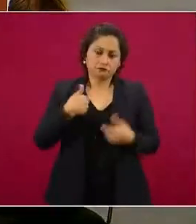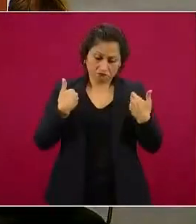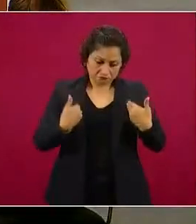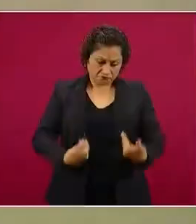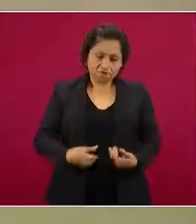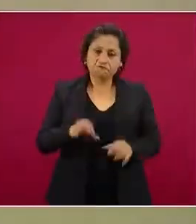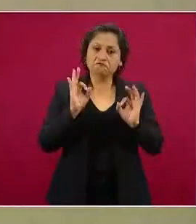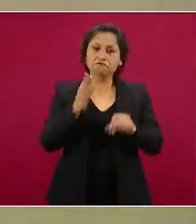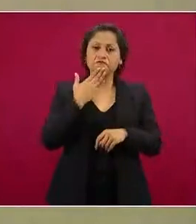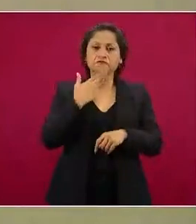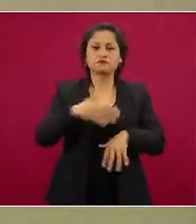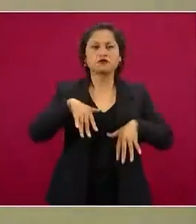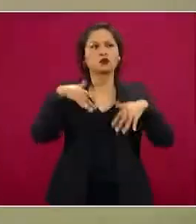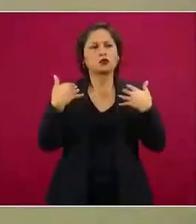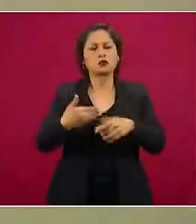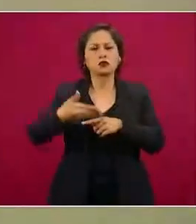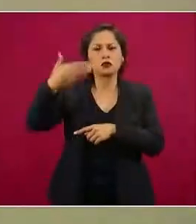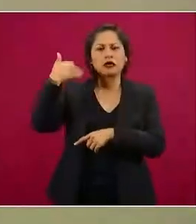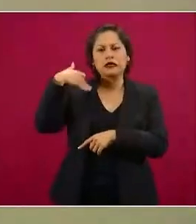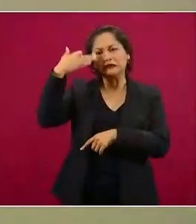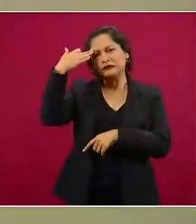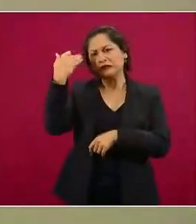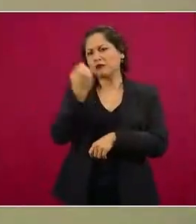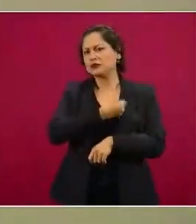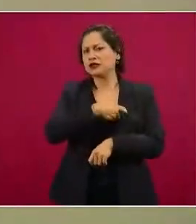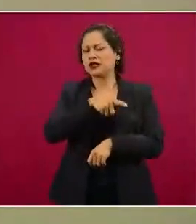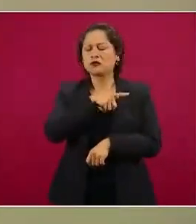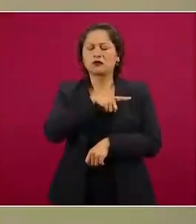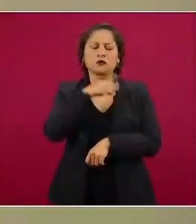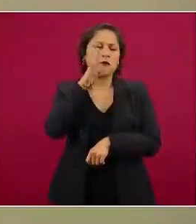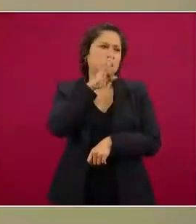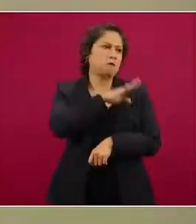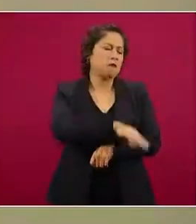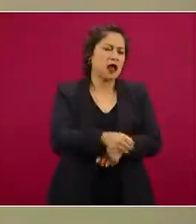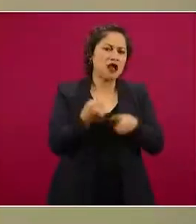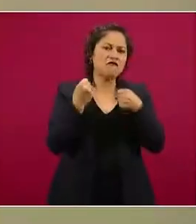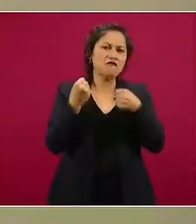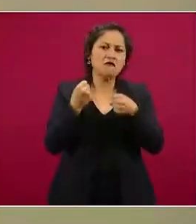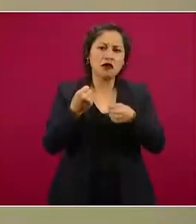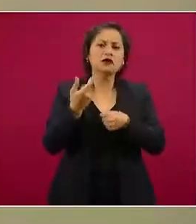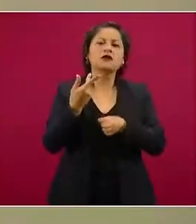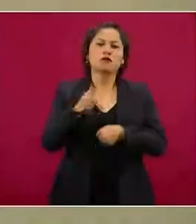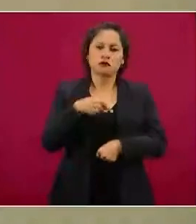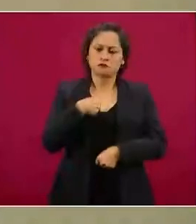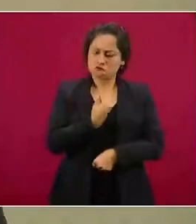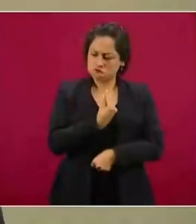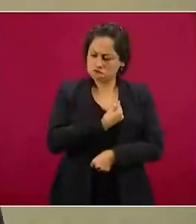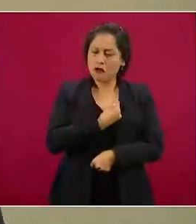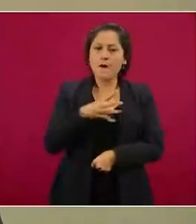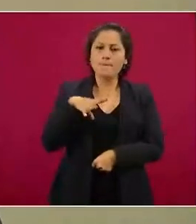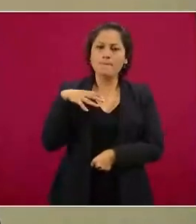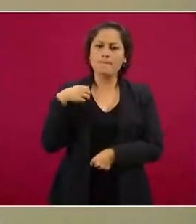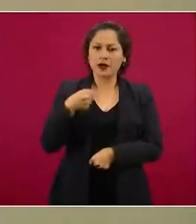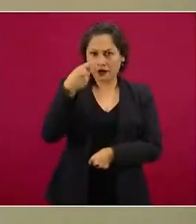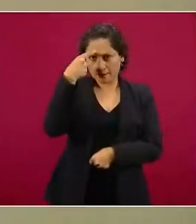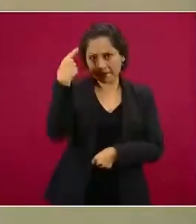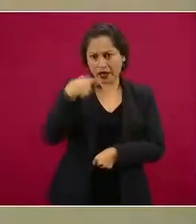libré, problema de salud fuerte de meses. Aquí estoy, pero estoy para luchar por la gente. Le quiero pedir un